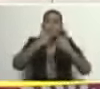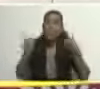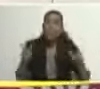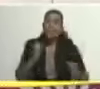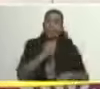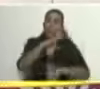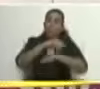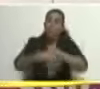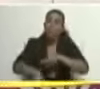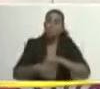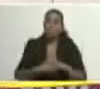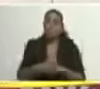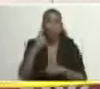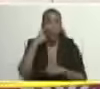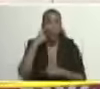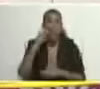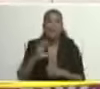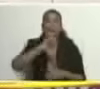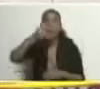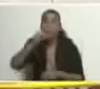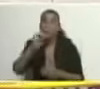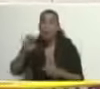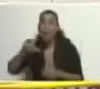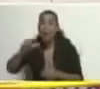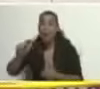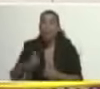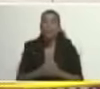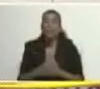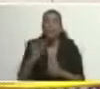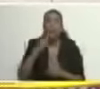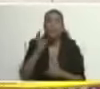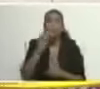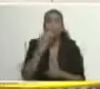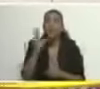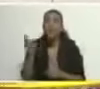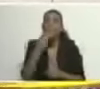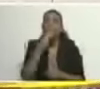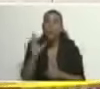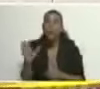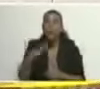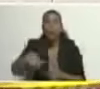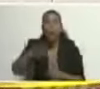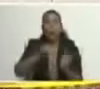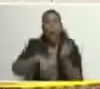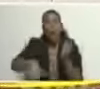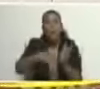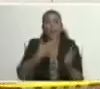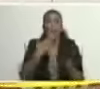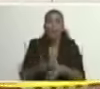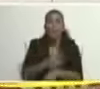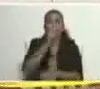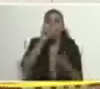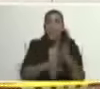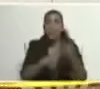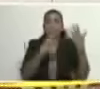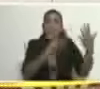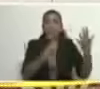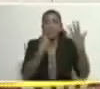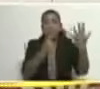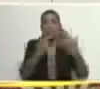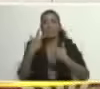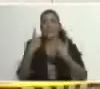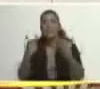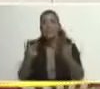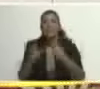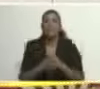y soberano, con Jerusalén Oriental como su capital, dentro de las fronteras anteriores a 1967